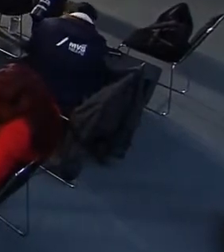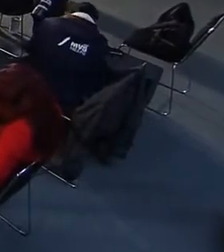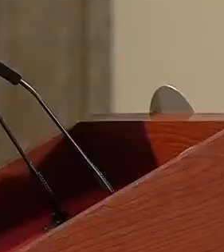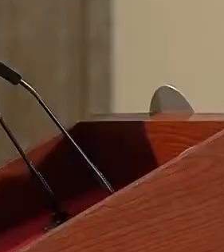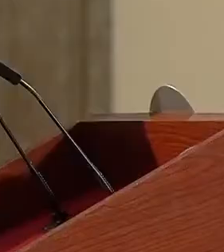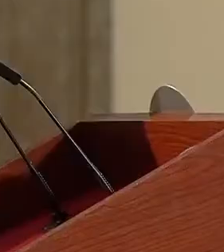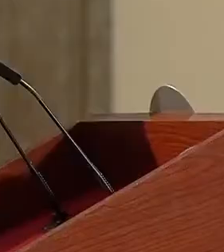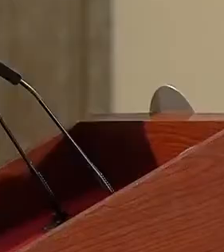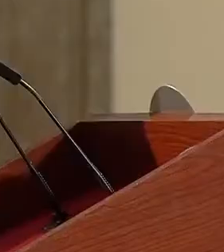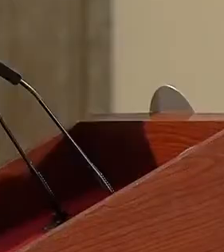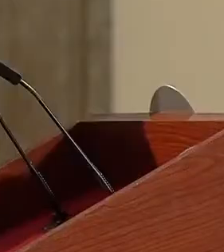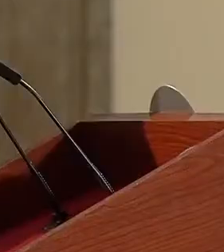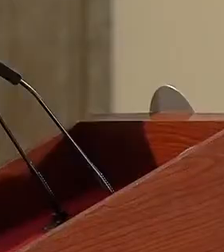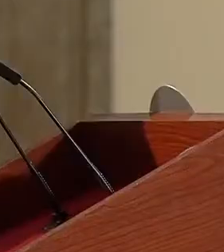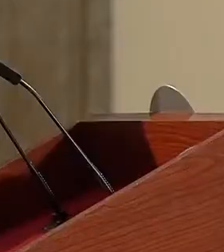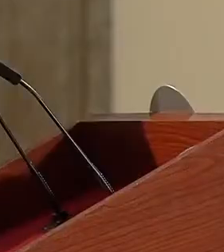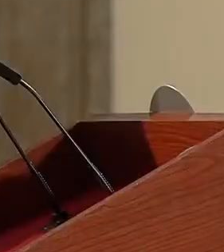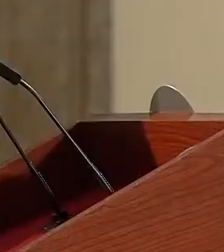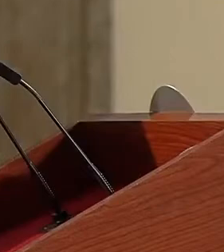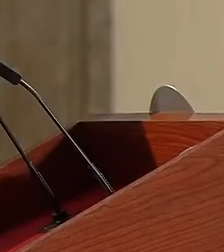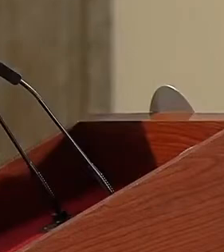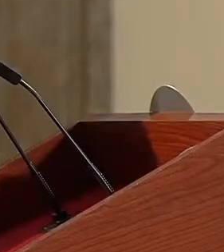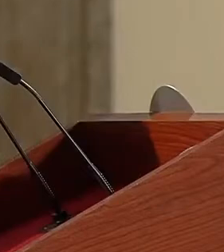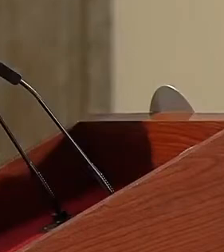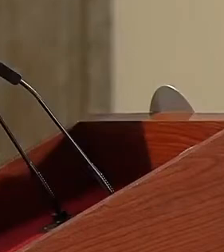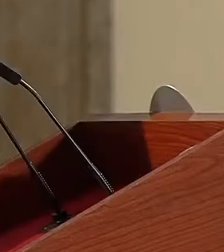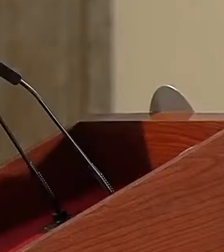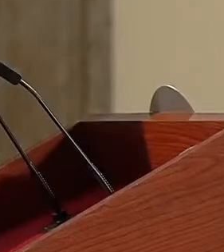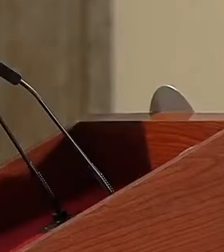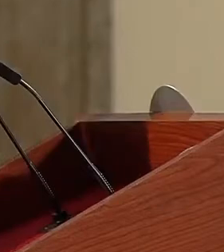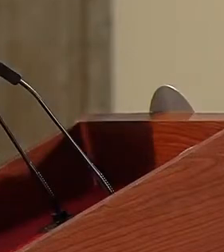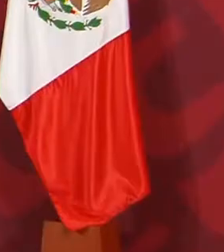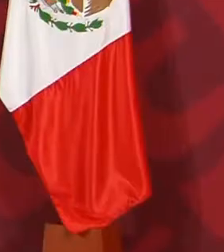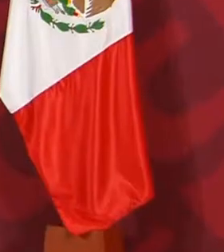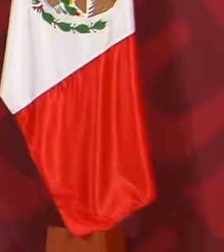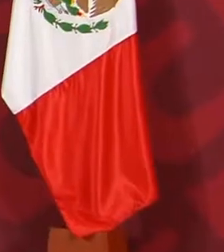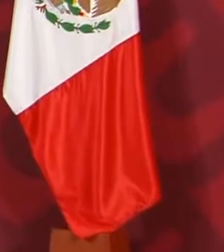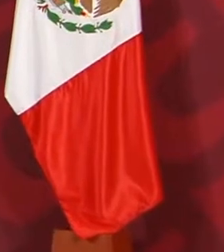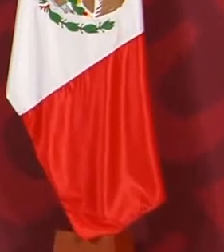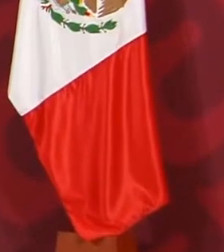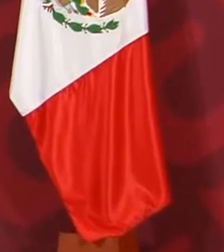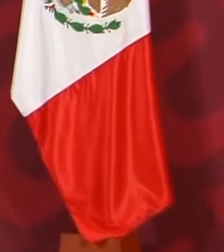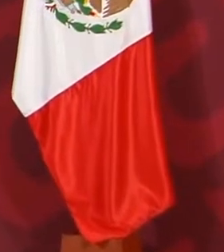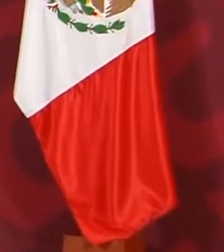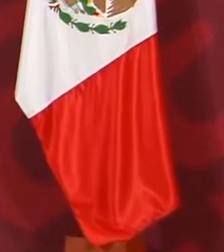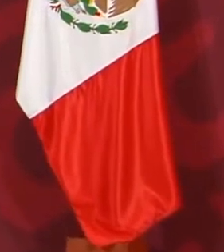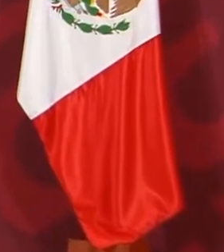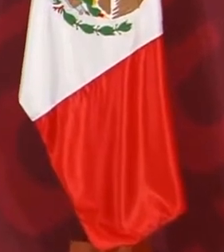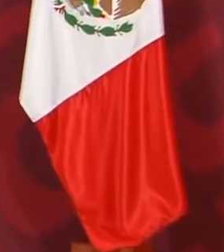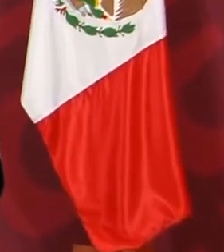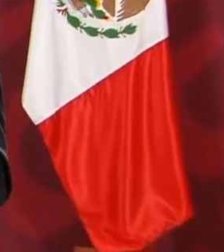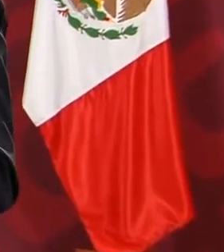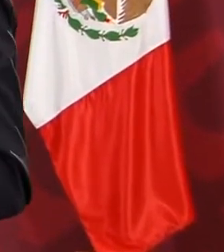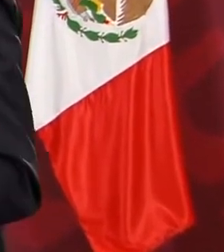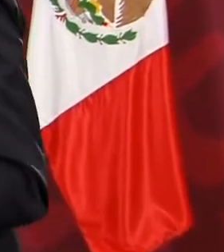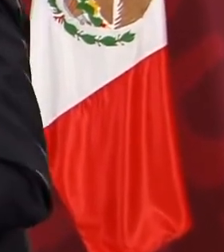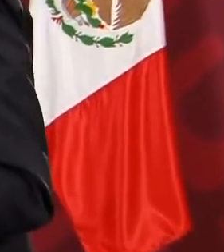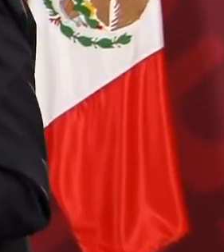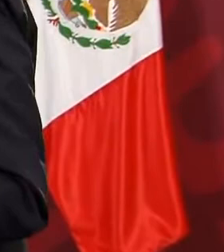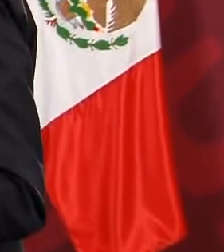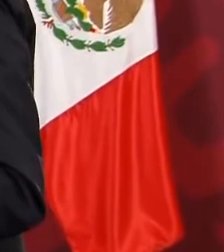En el mundo no habrá paz mientras haya explotación del hombre por el hombre y